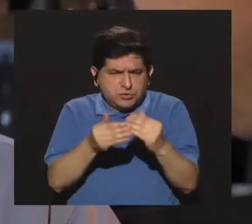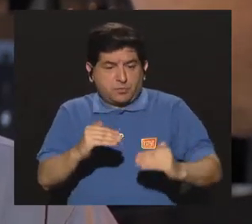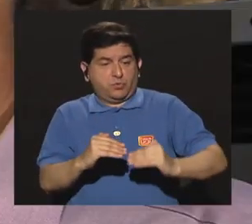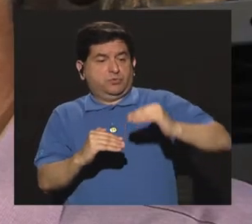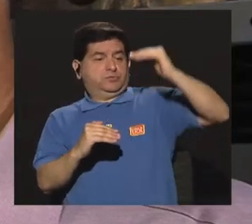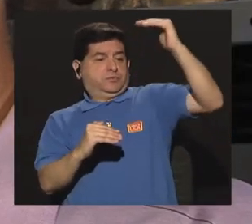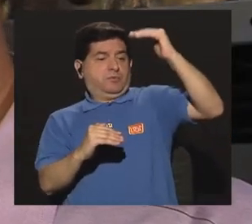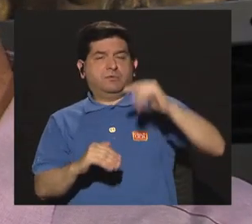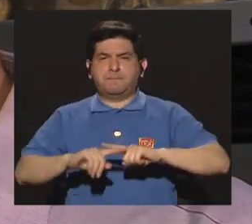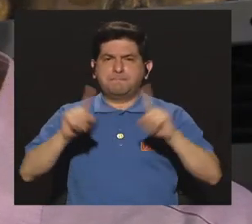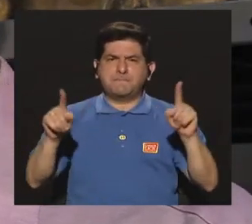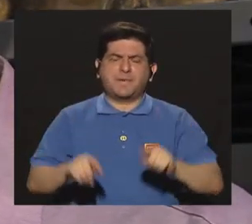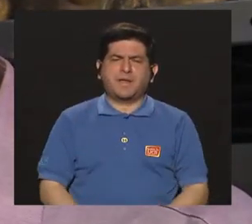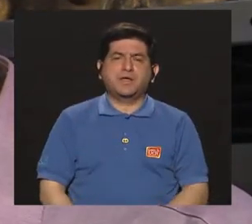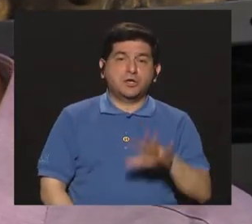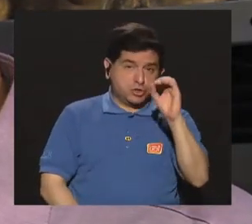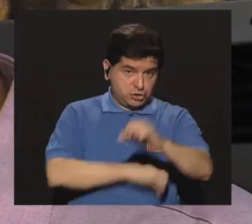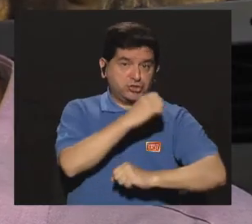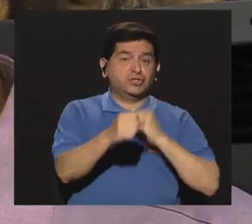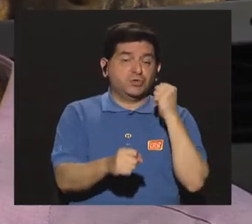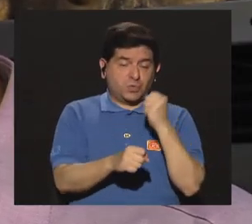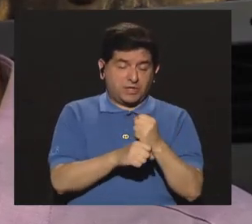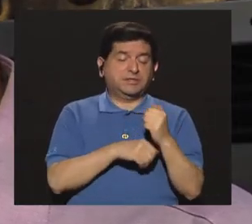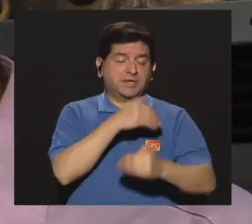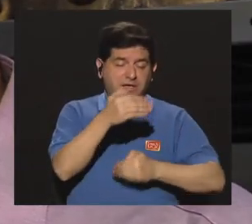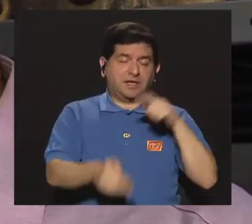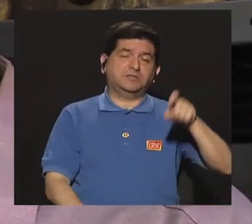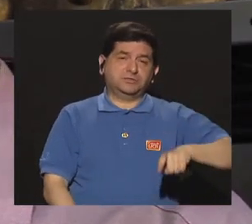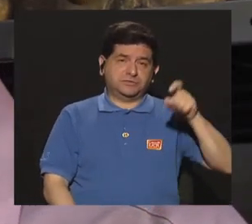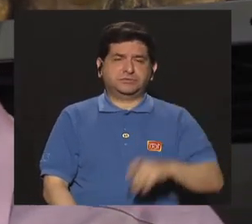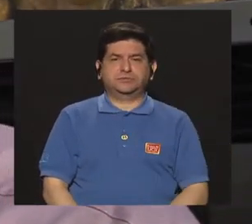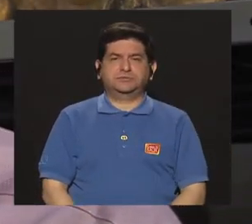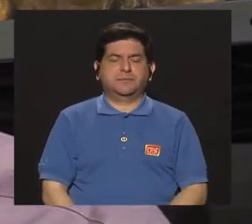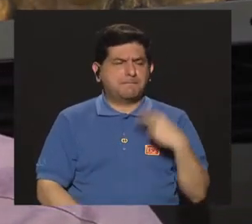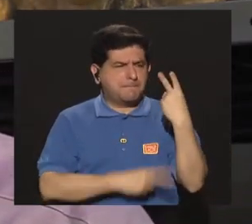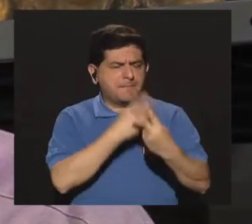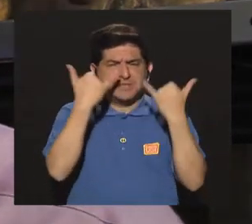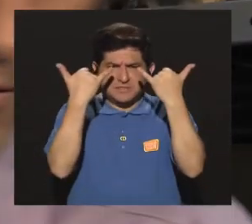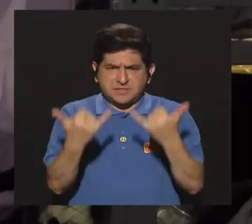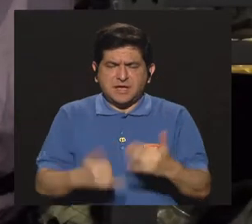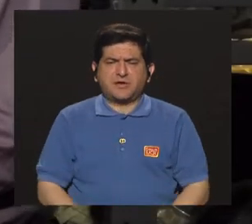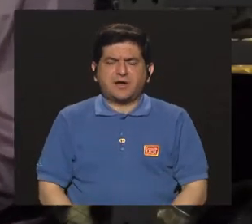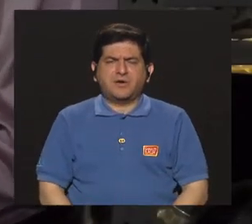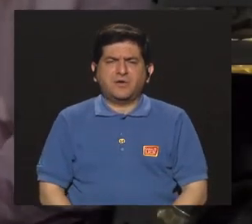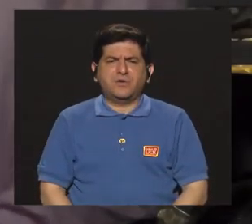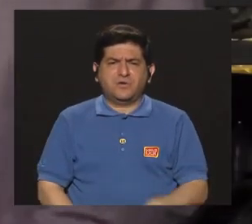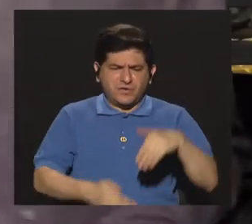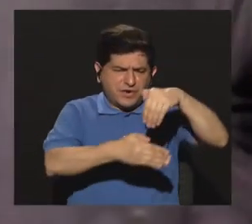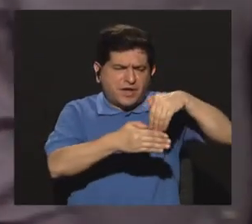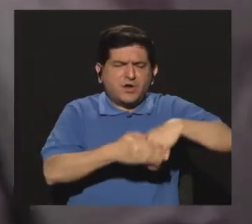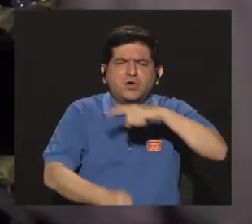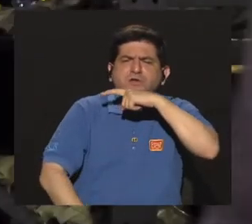proceso el recto verdad visitemos la colección seca que está en otro recinto de este museo por favor vamos